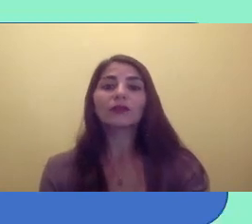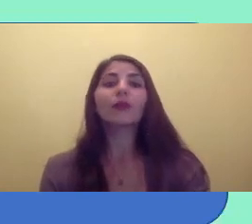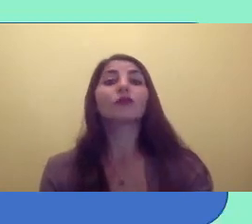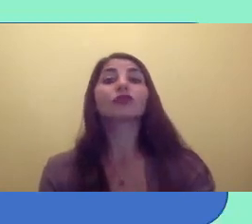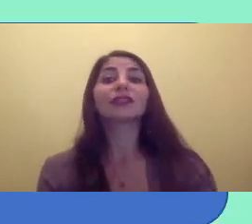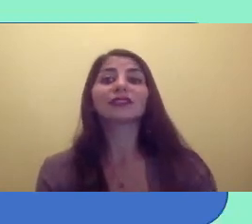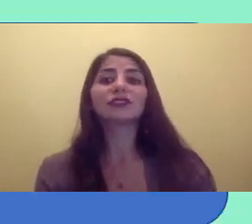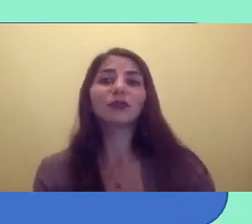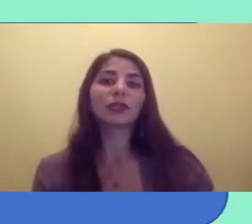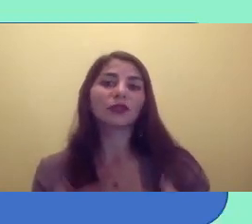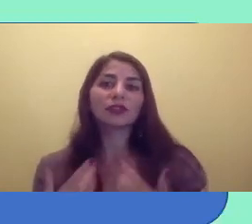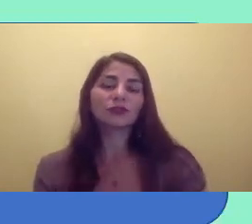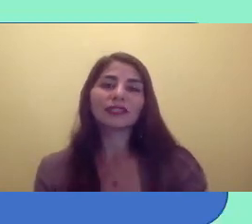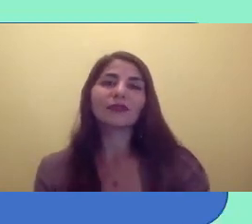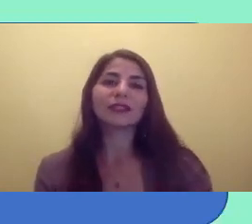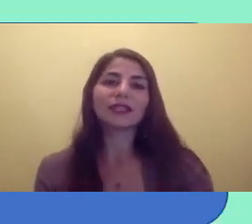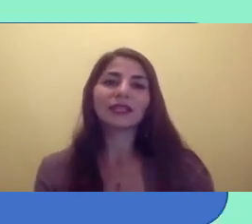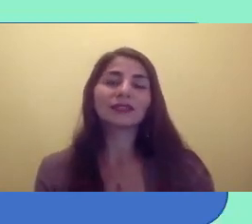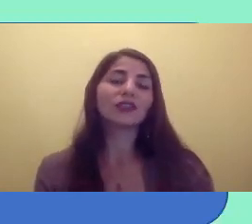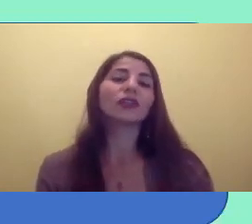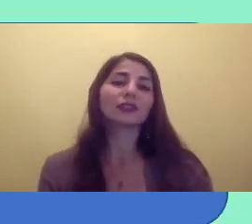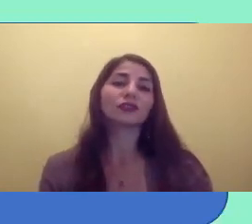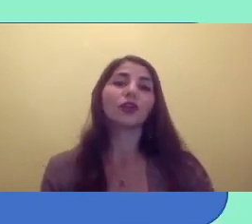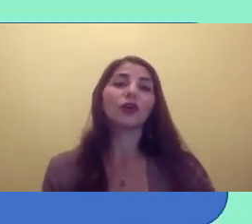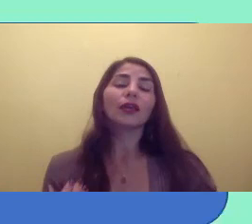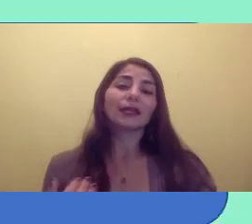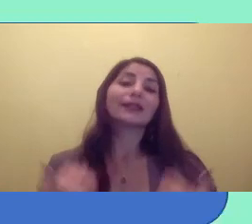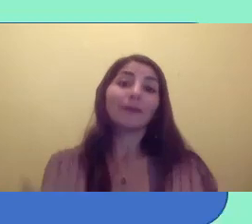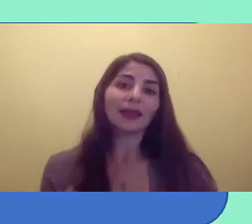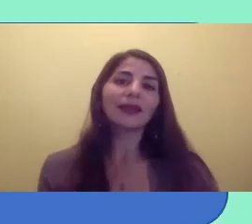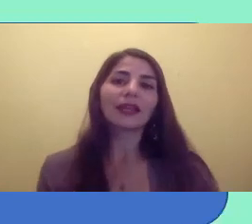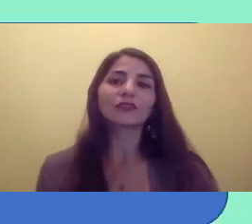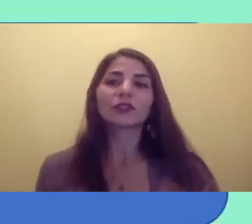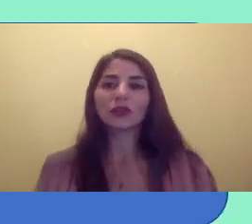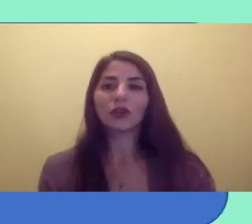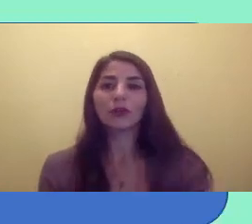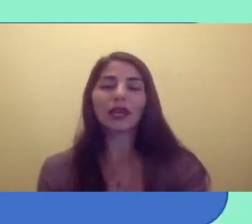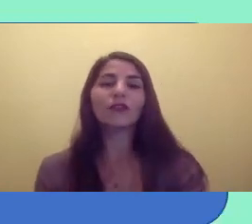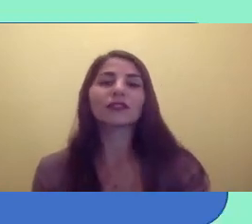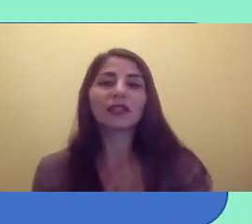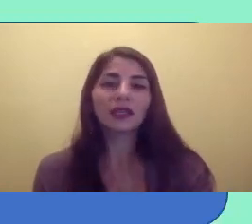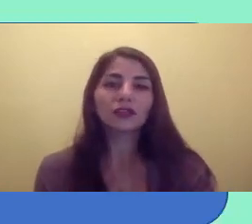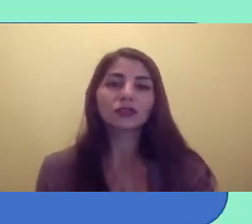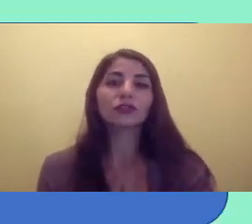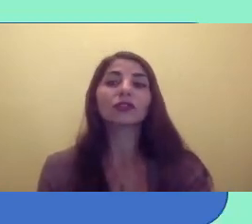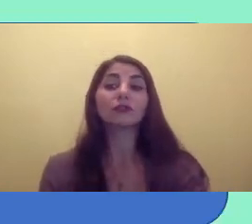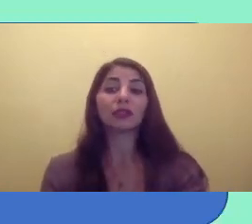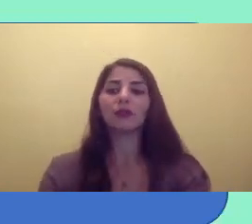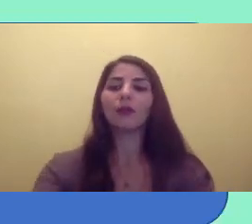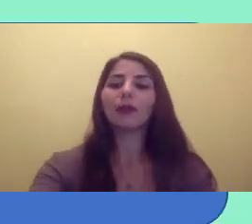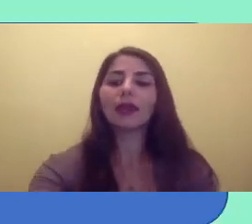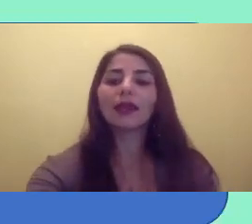esto llama mucho la atención porque no es una simple seña, sino que solo es también la expresión corporal y facial que